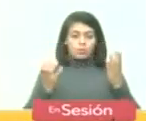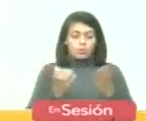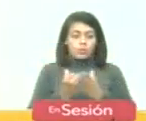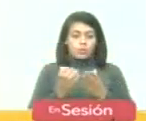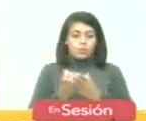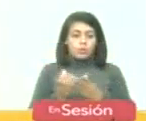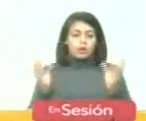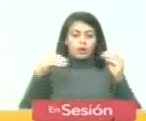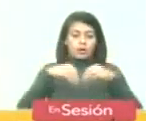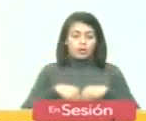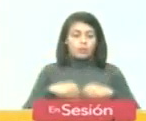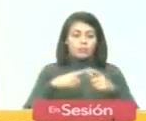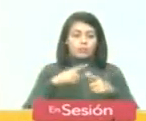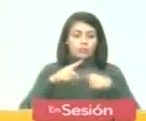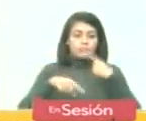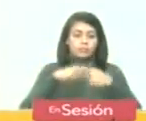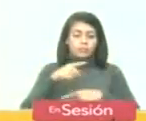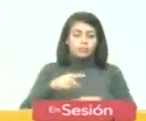en los acuerdos de Potsdam,